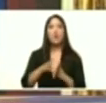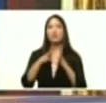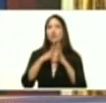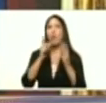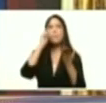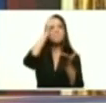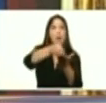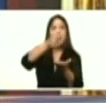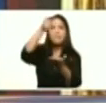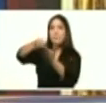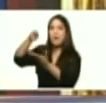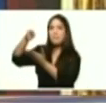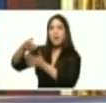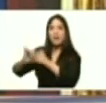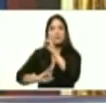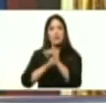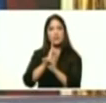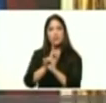internacionales,